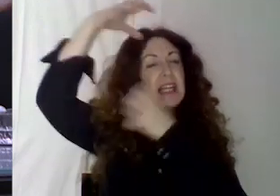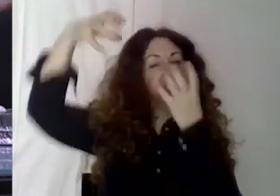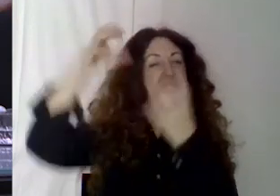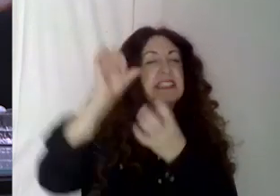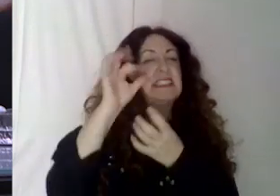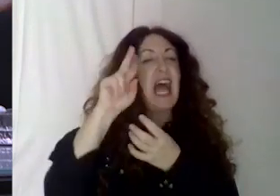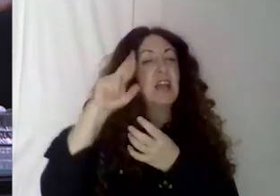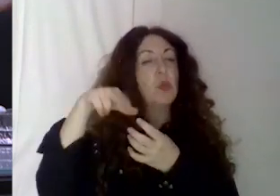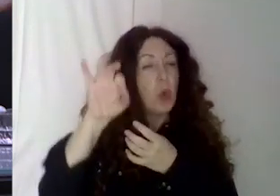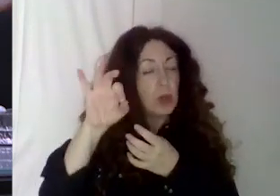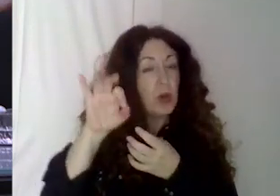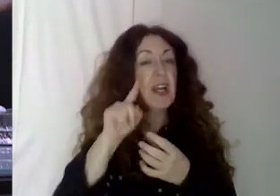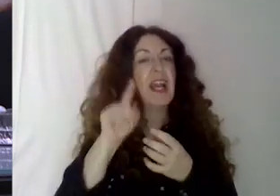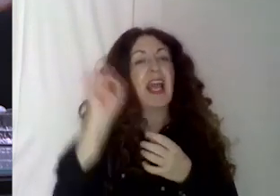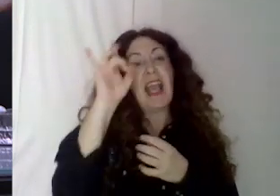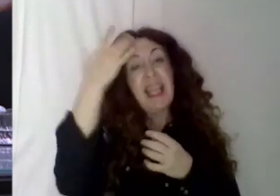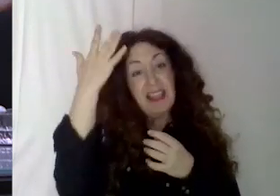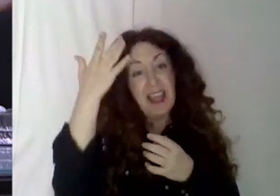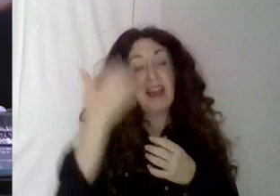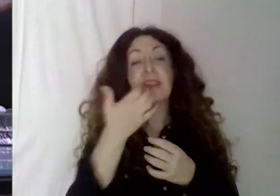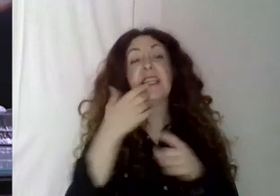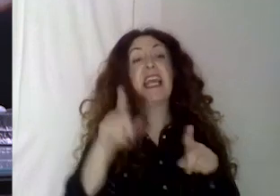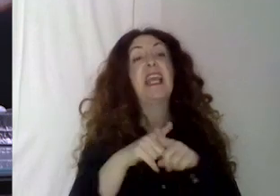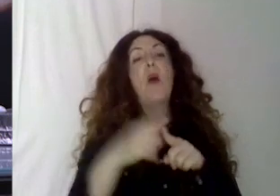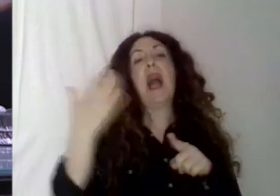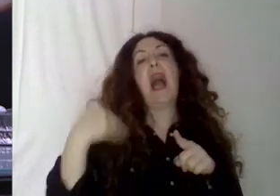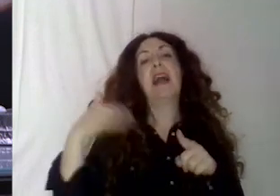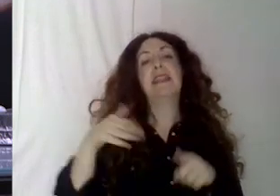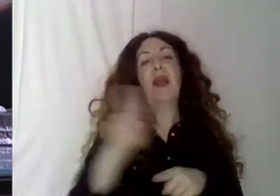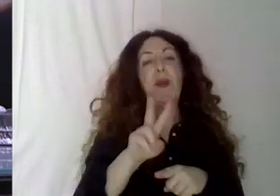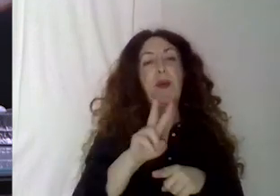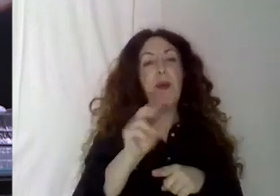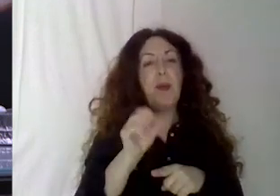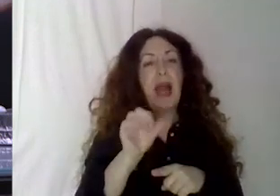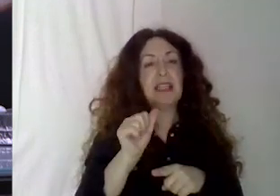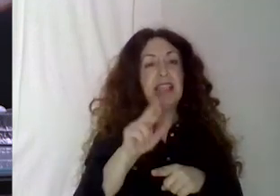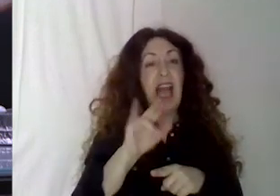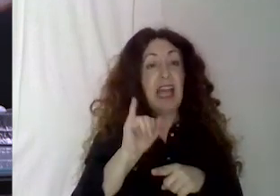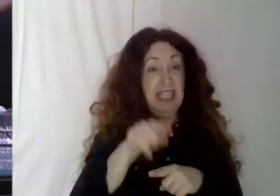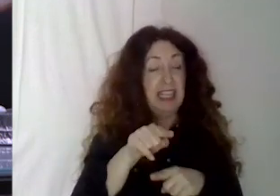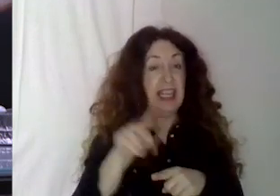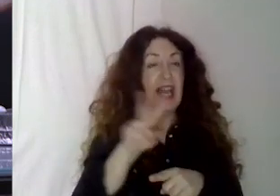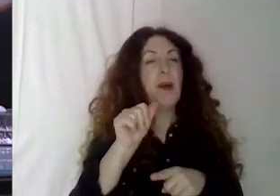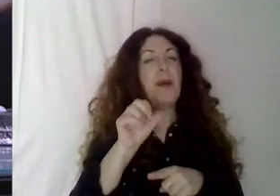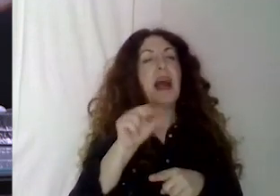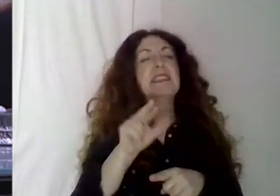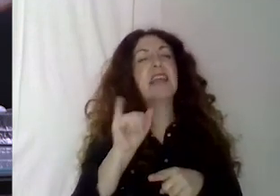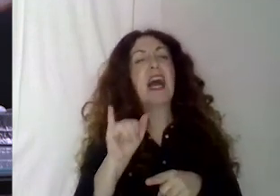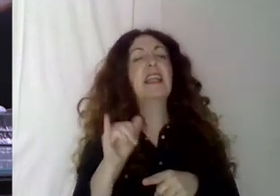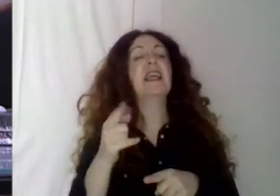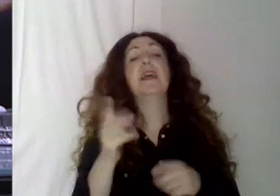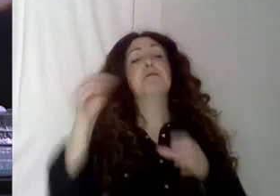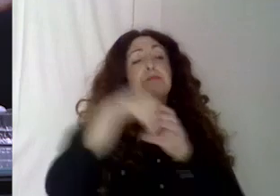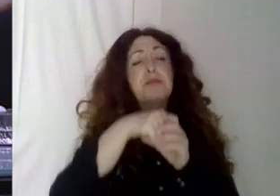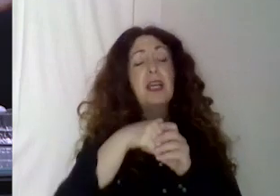tenía Caravaggio por motivos obvios, pero Vasari nos está siempre contando las vidas privadas de los artistas, las vidas privadas de eso